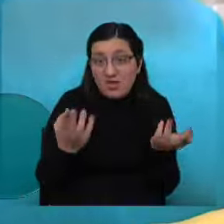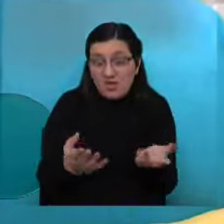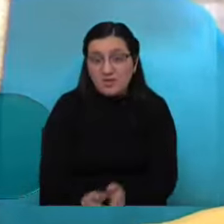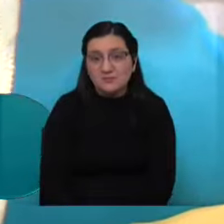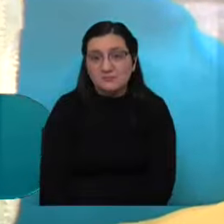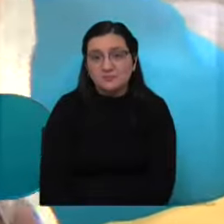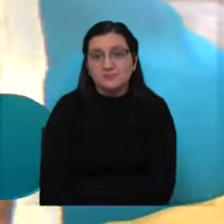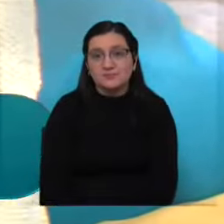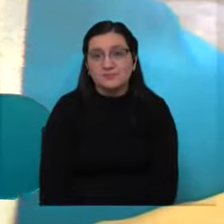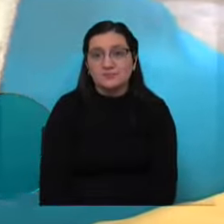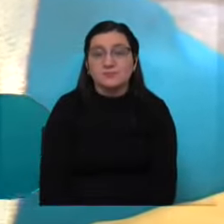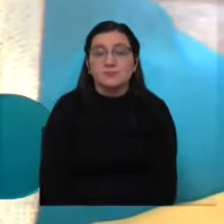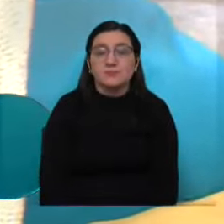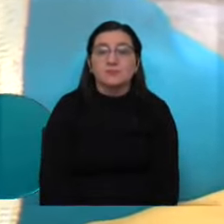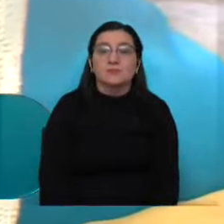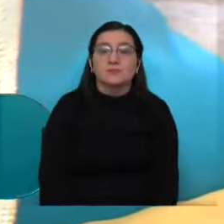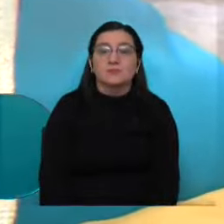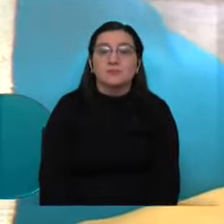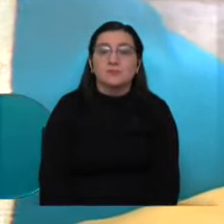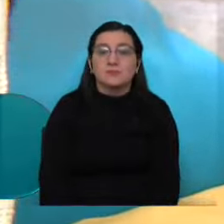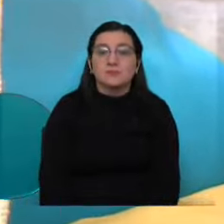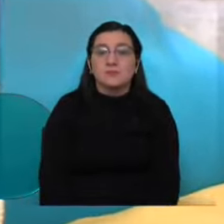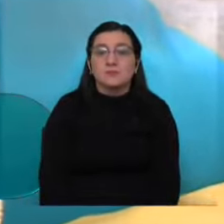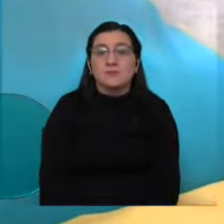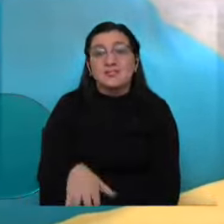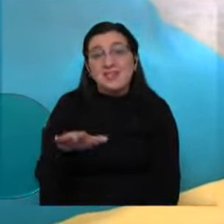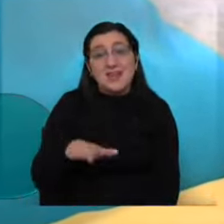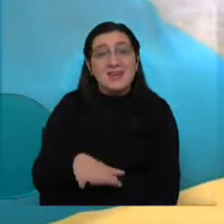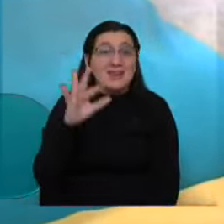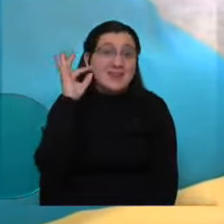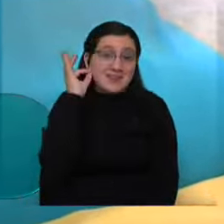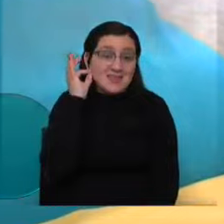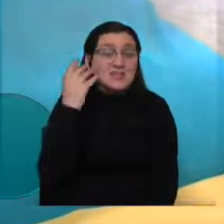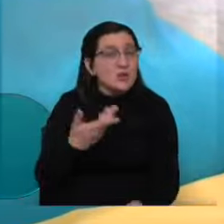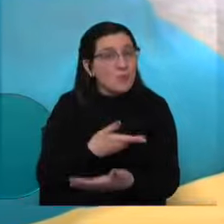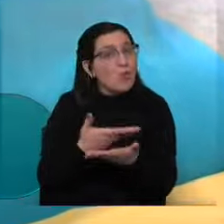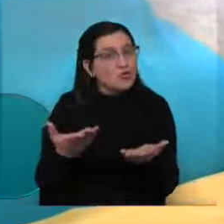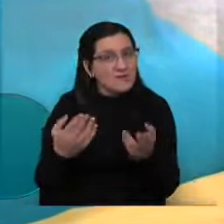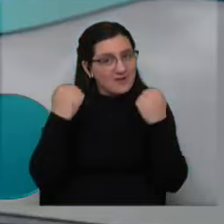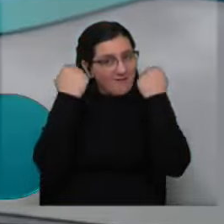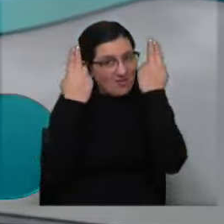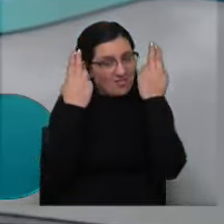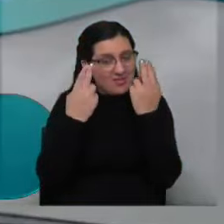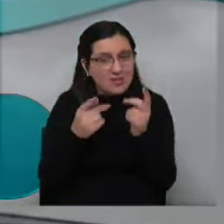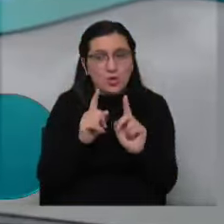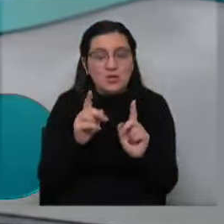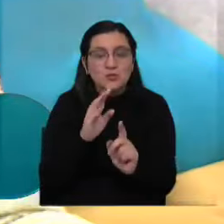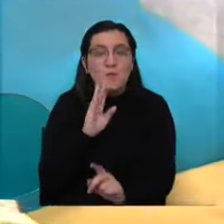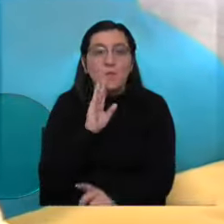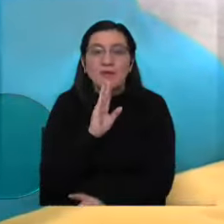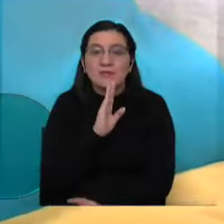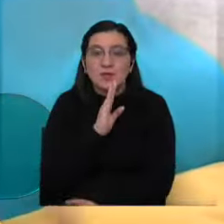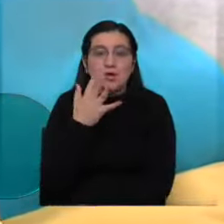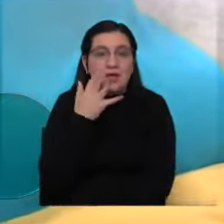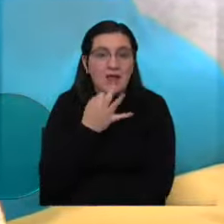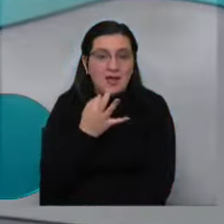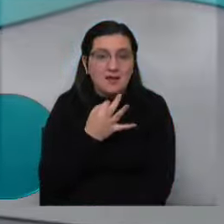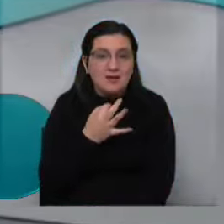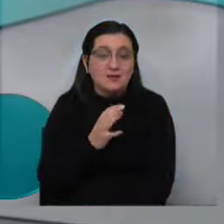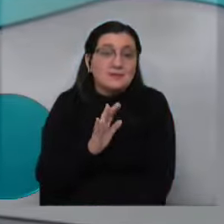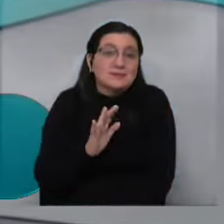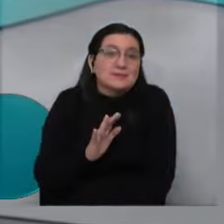este a través de los poemas de otra forma de Rebeldía siendo niña ya mostraba parte de esa quea es padrino real ahí se decía padrino